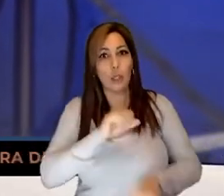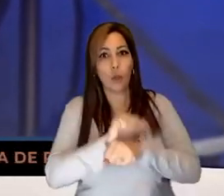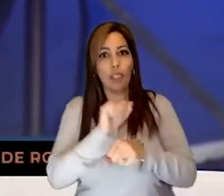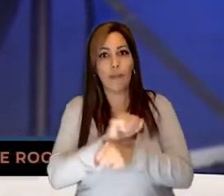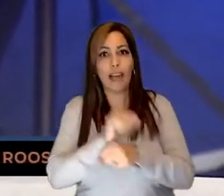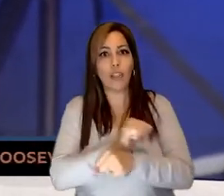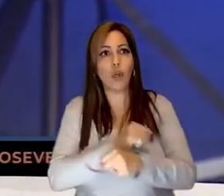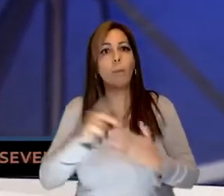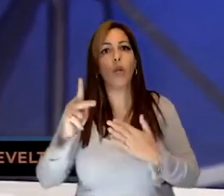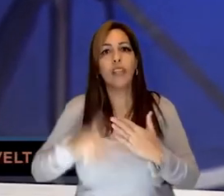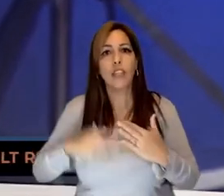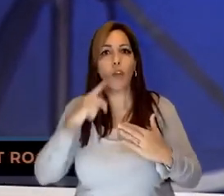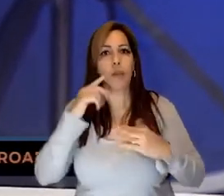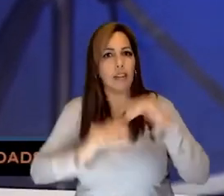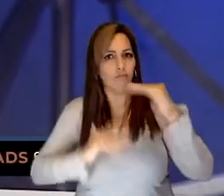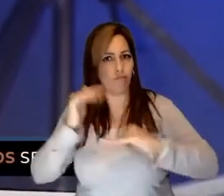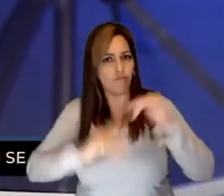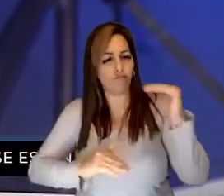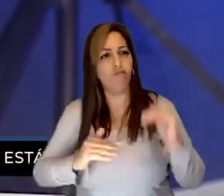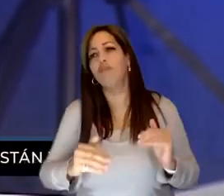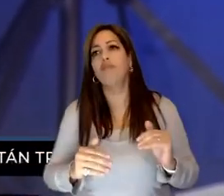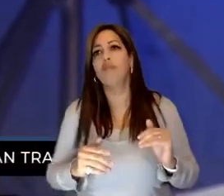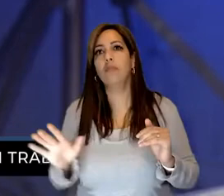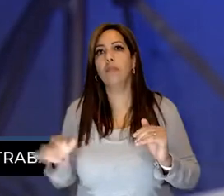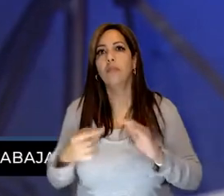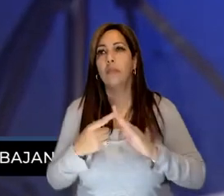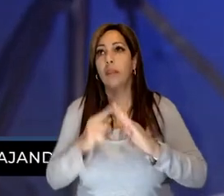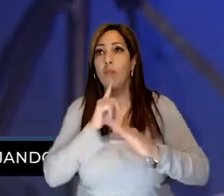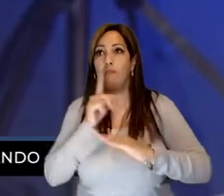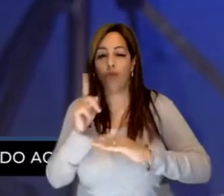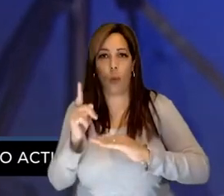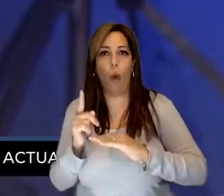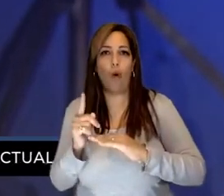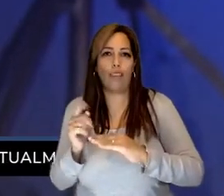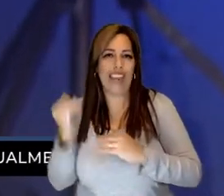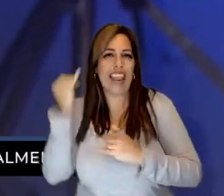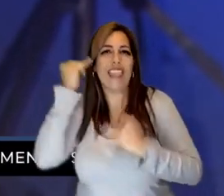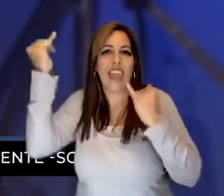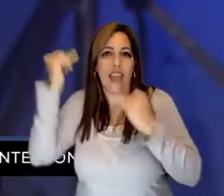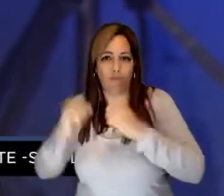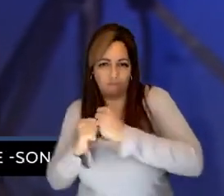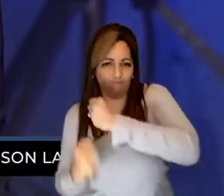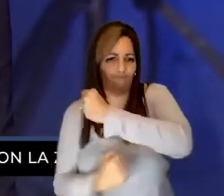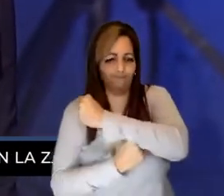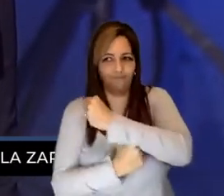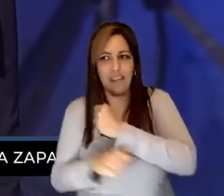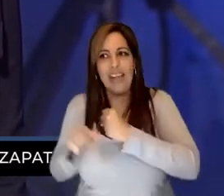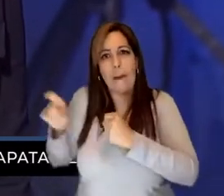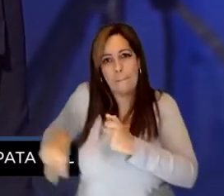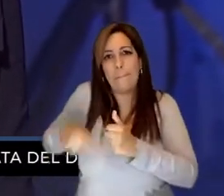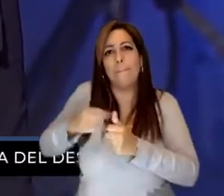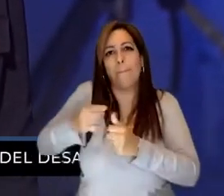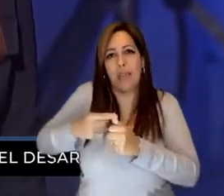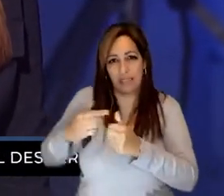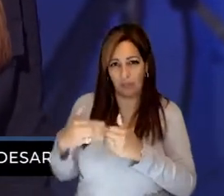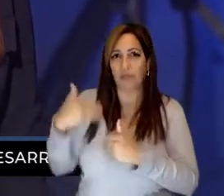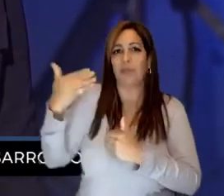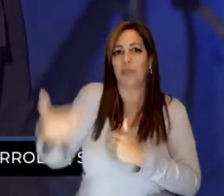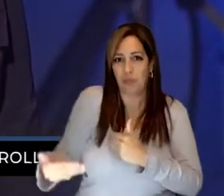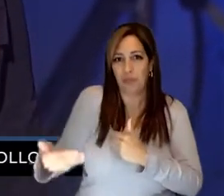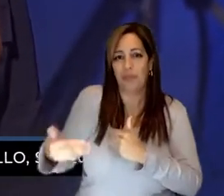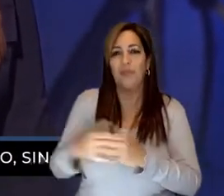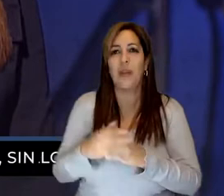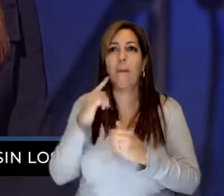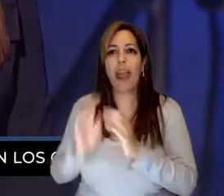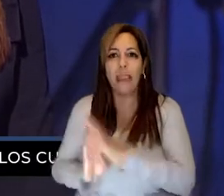mismo proyectos de infraestructura. Ajá. Es la verdad, la zapata del desarrollo. Sin estos proyectos de infraestructura, ahora no podemos llevarlo al próximo